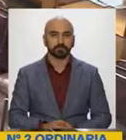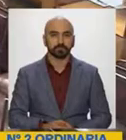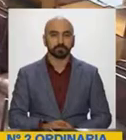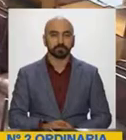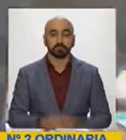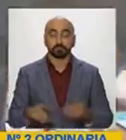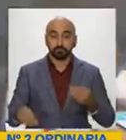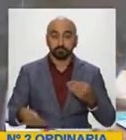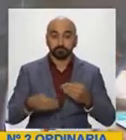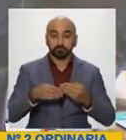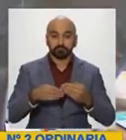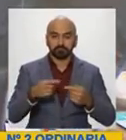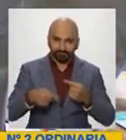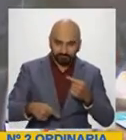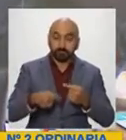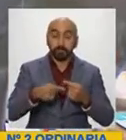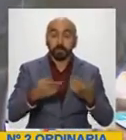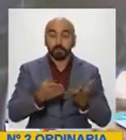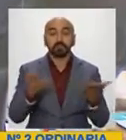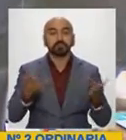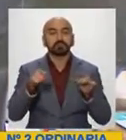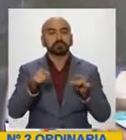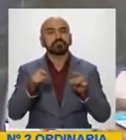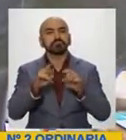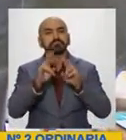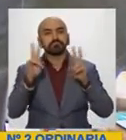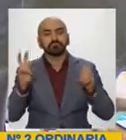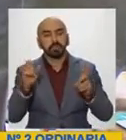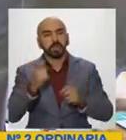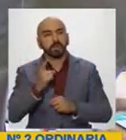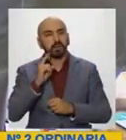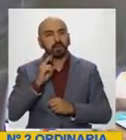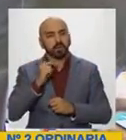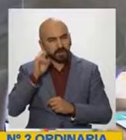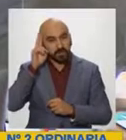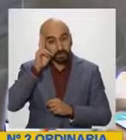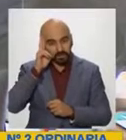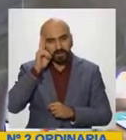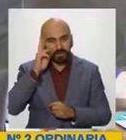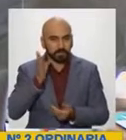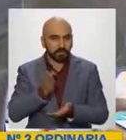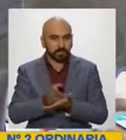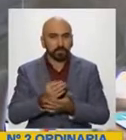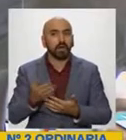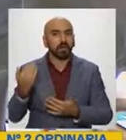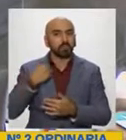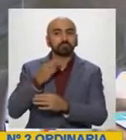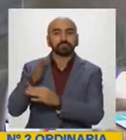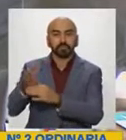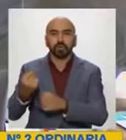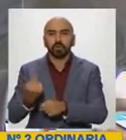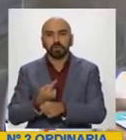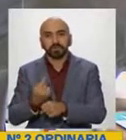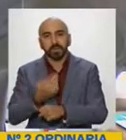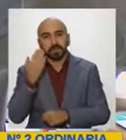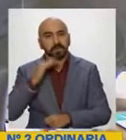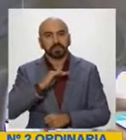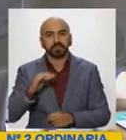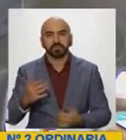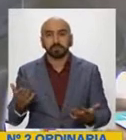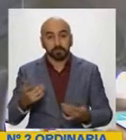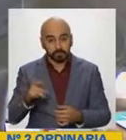tiene que hacernos reflexionar, porque cuando conversaba con las niñas y niños en los albergues, ¿saben lo que me decían, presidenta,